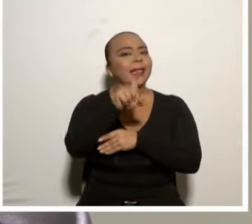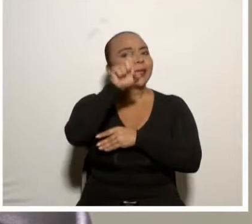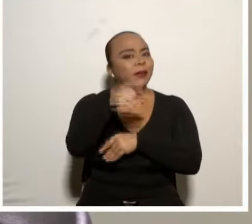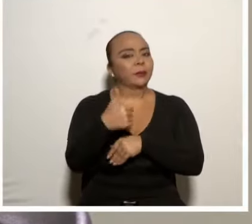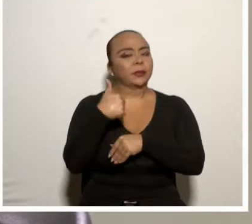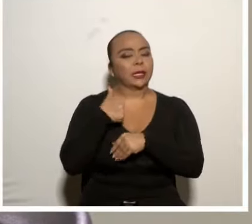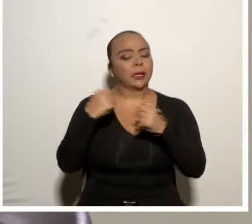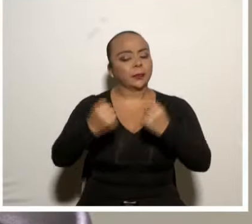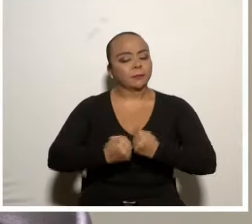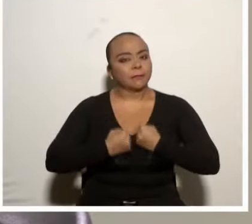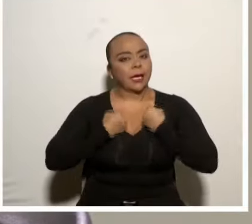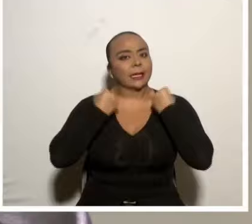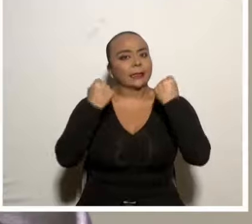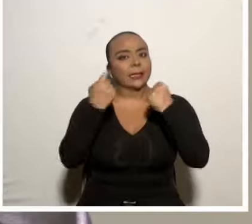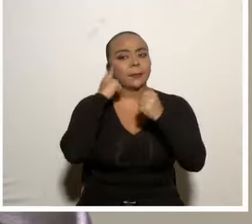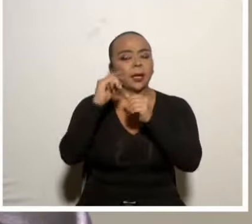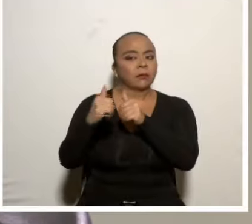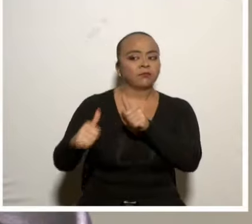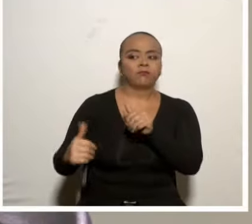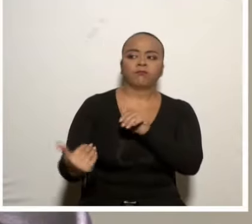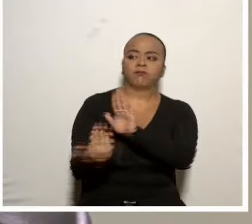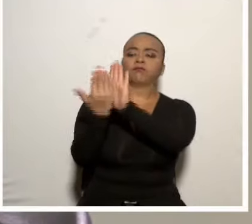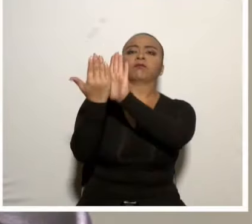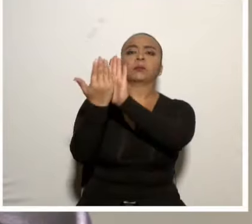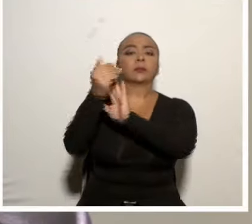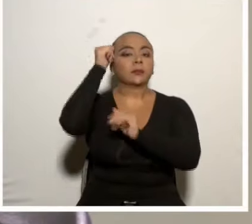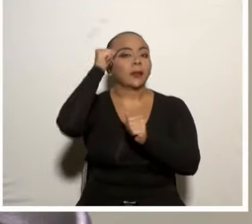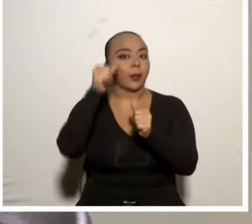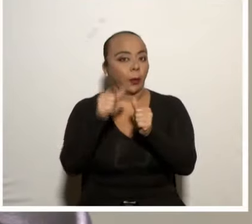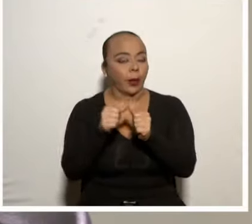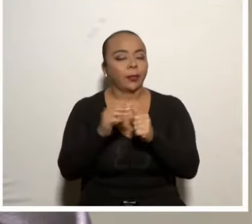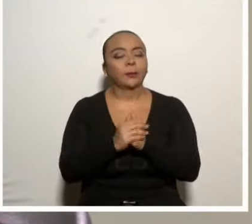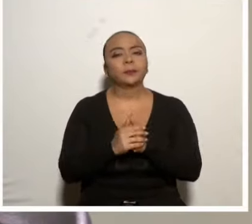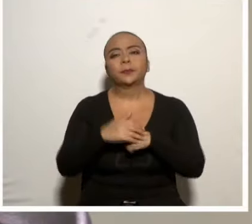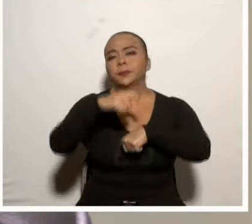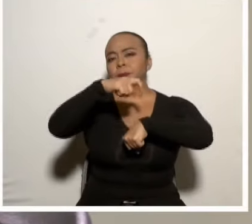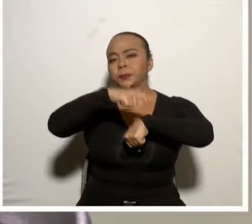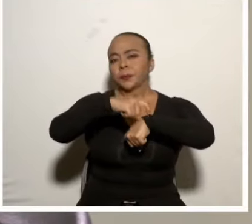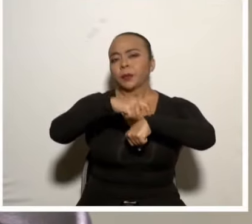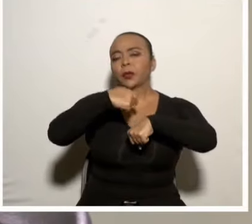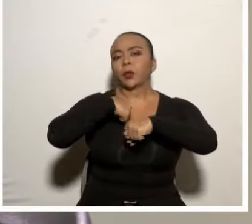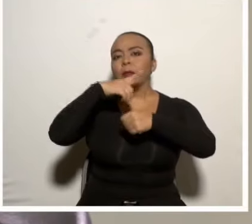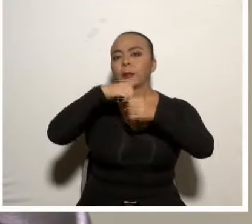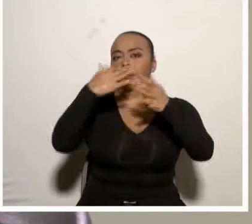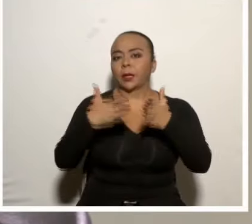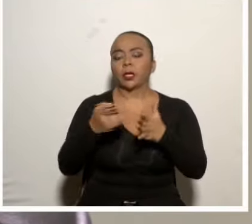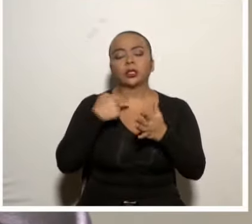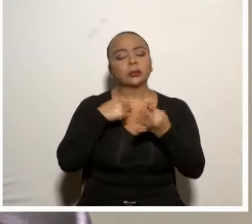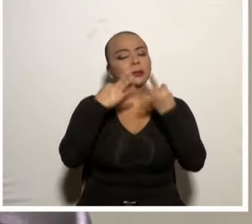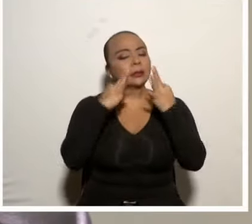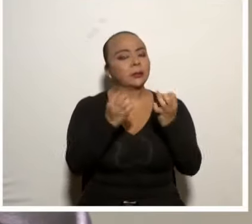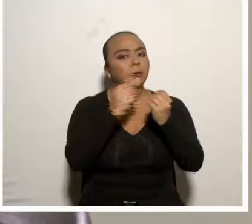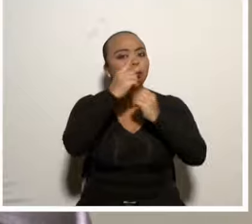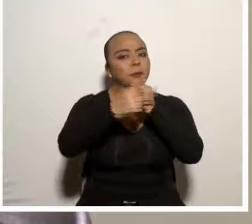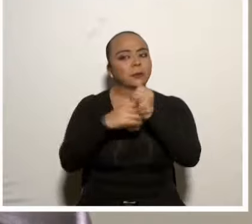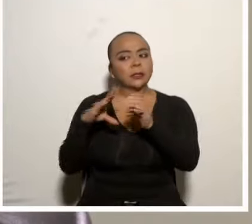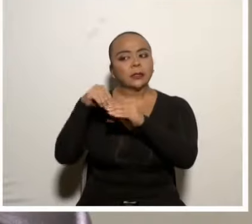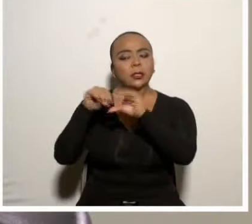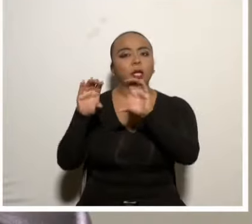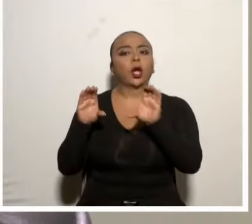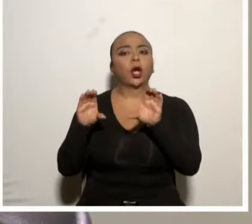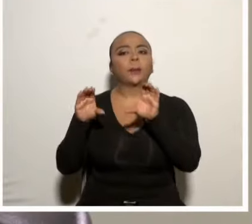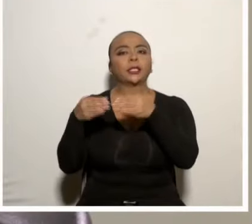tener la valentía para enfrentarlo. Recuerdo que en el periodo que fui diputada intenté estar muchas veces en la Comisión de Seguridad